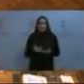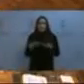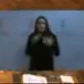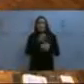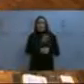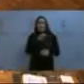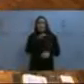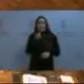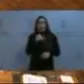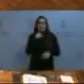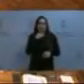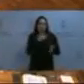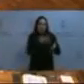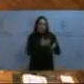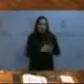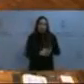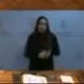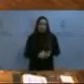la palabra.